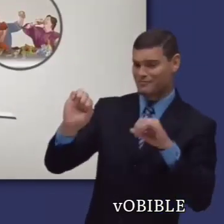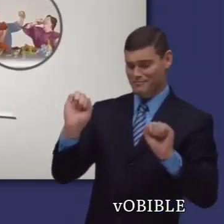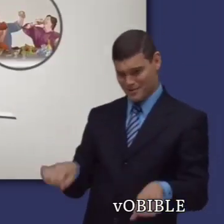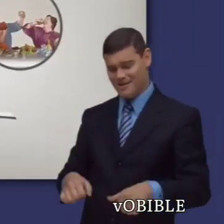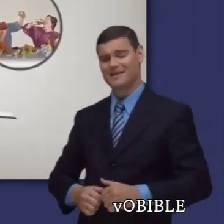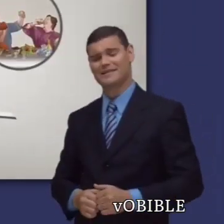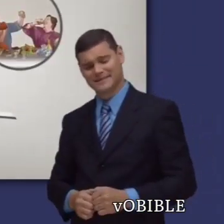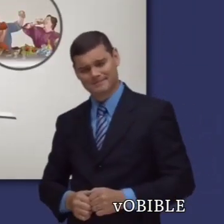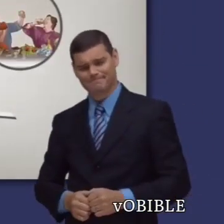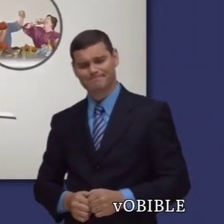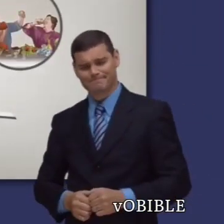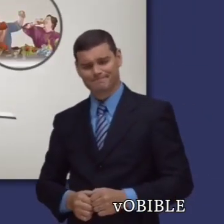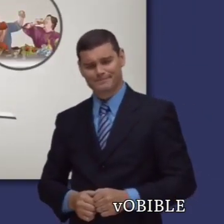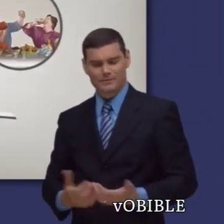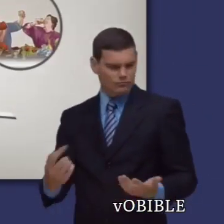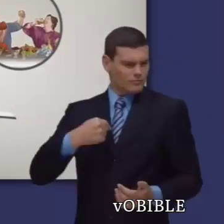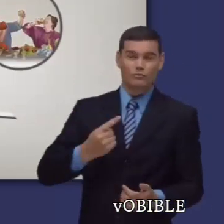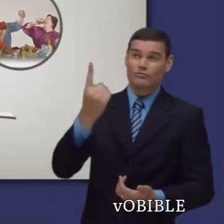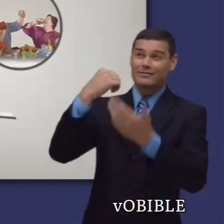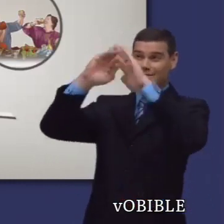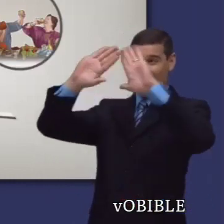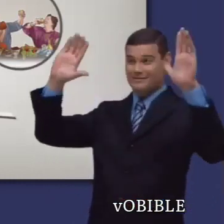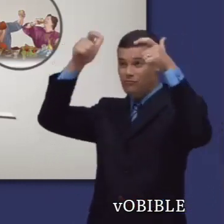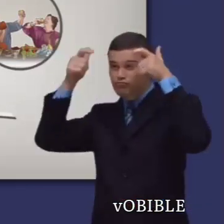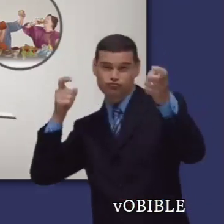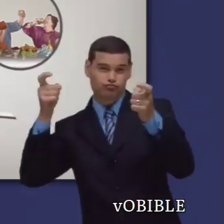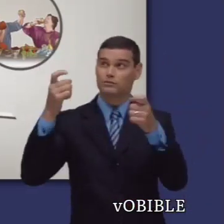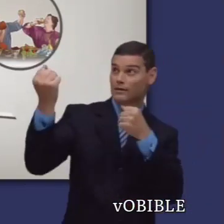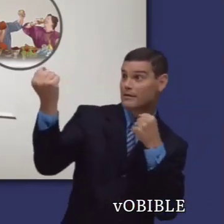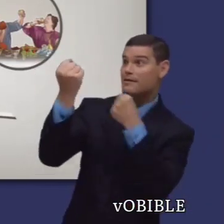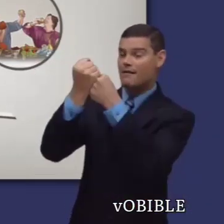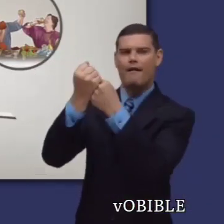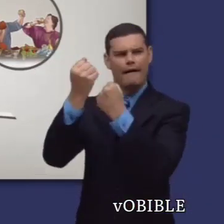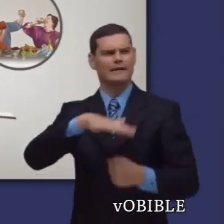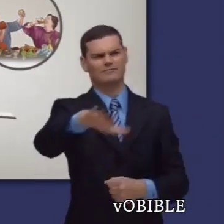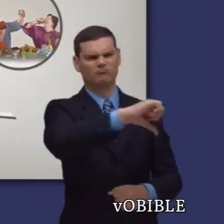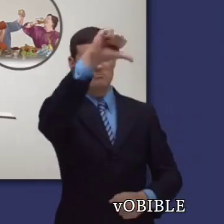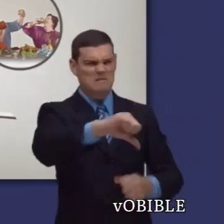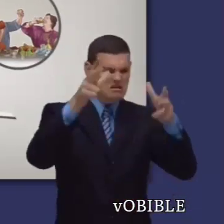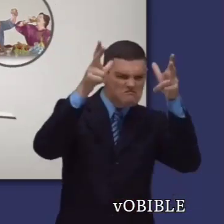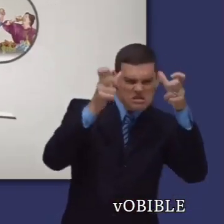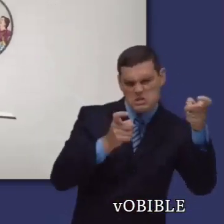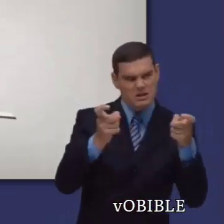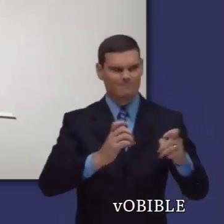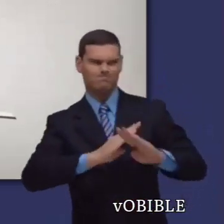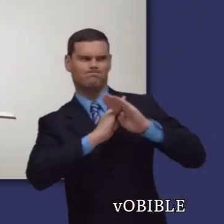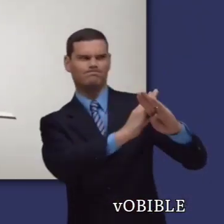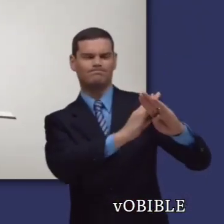que debemos rechazar las malas actitudes del mundo de Satanás si queremos ser súbditos del reino de Dios.